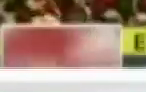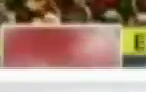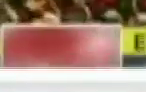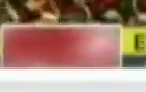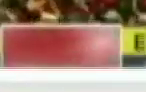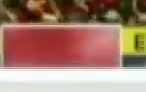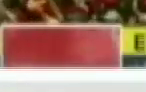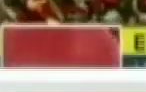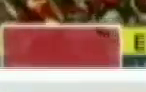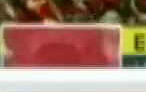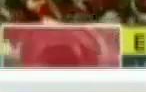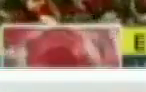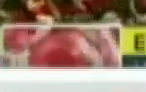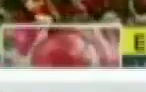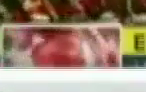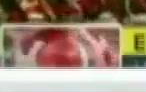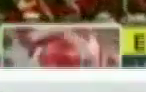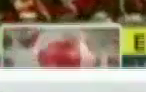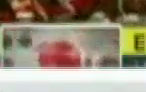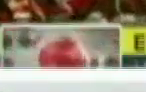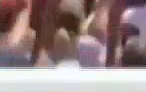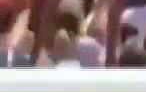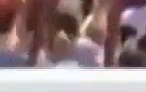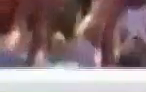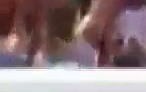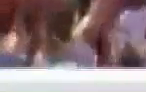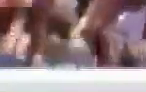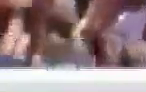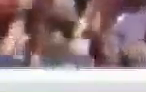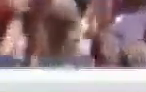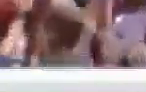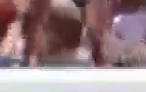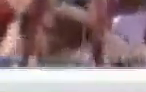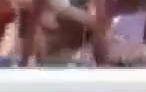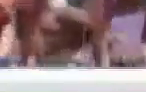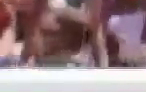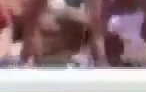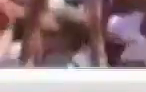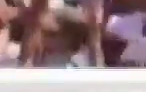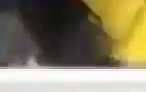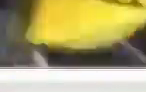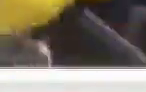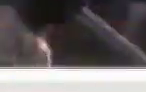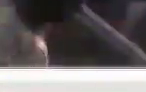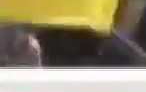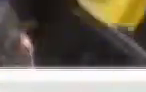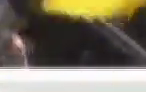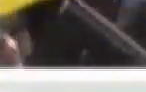venezuela y que tenía previstos encuentros con otros sectores maría ester ordóñez acción día